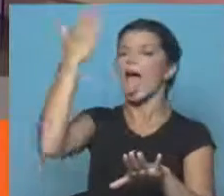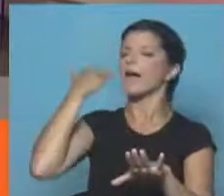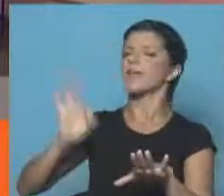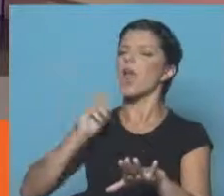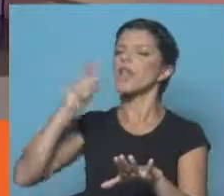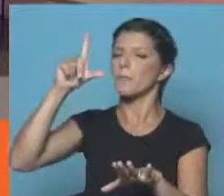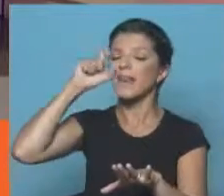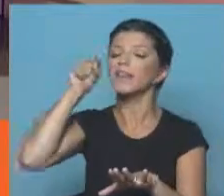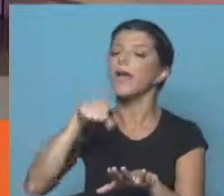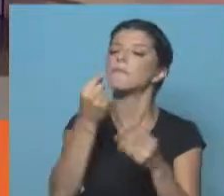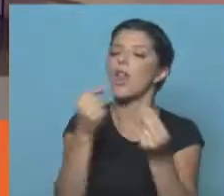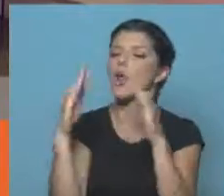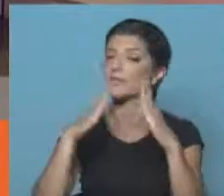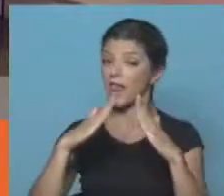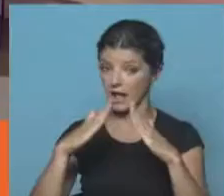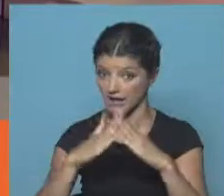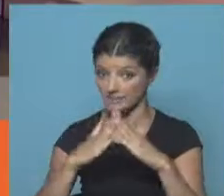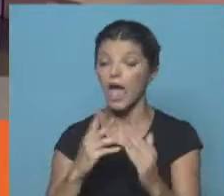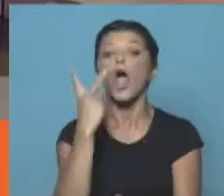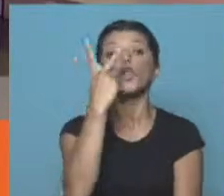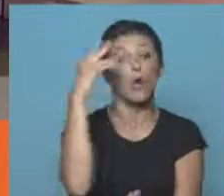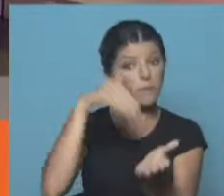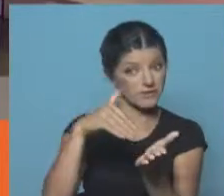ese momento, por lo menos, valía